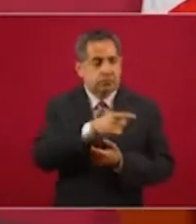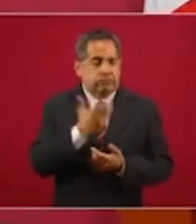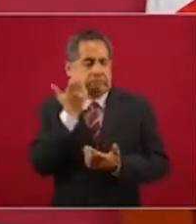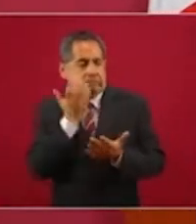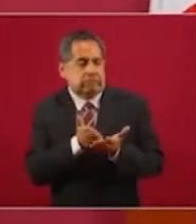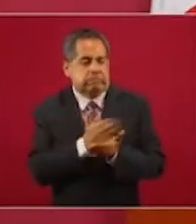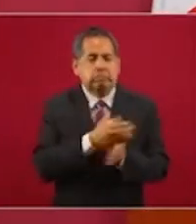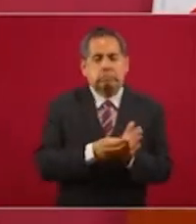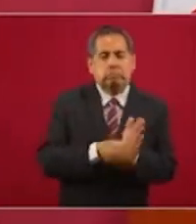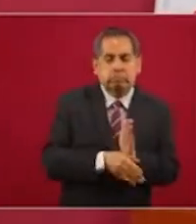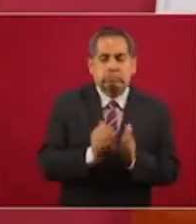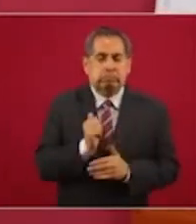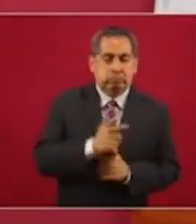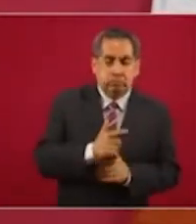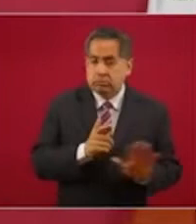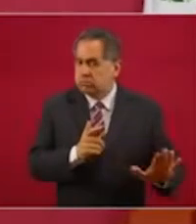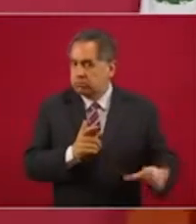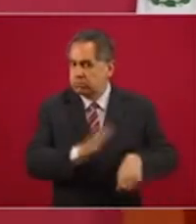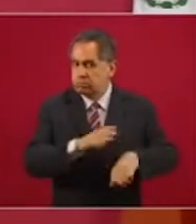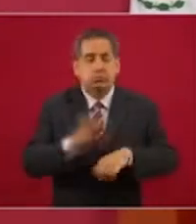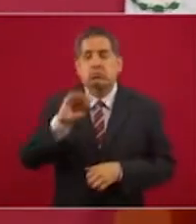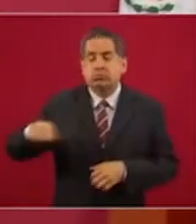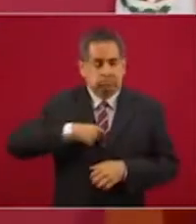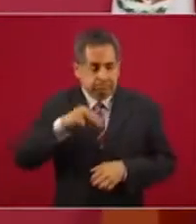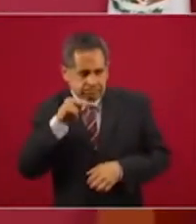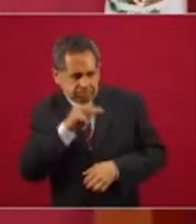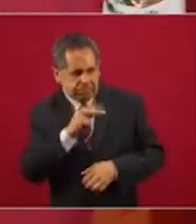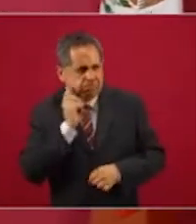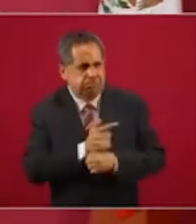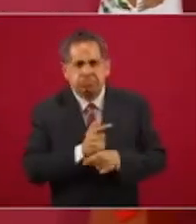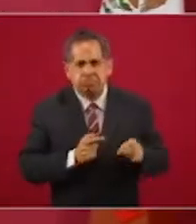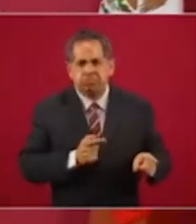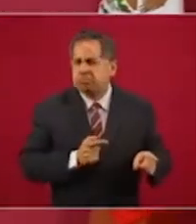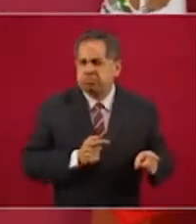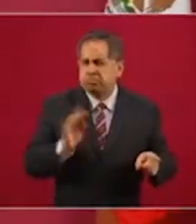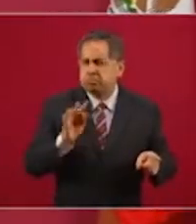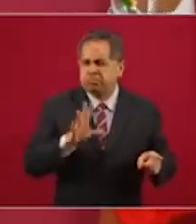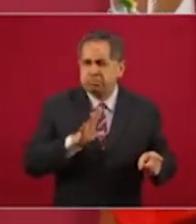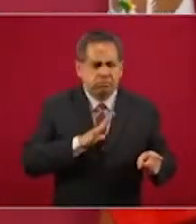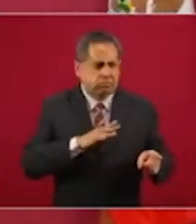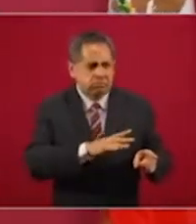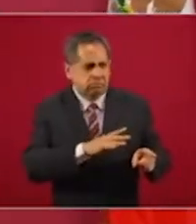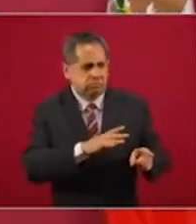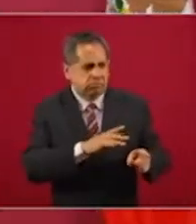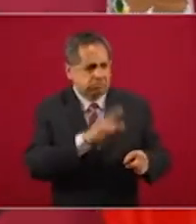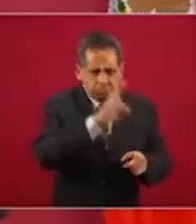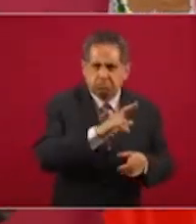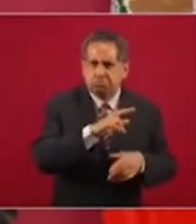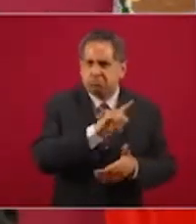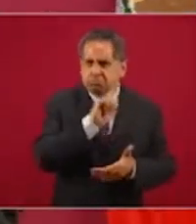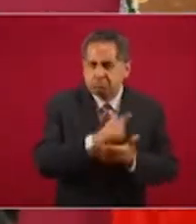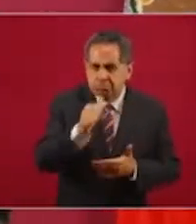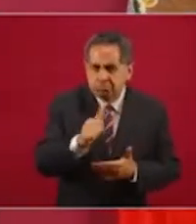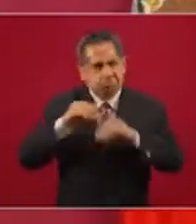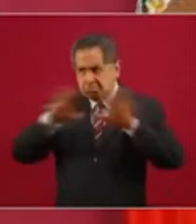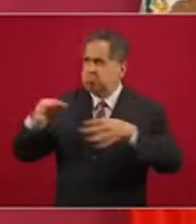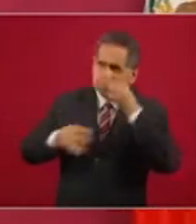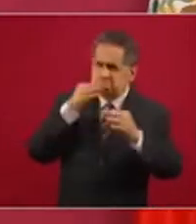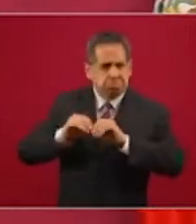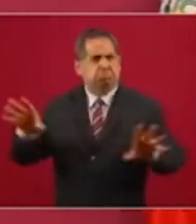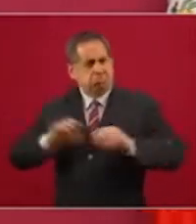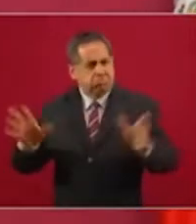desviaciones si se observa que no se está aplicando la ley que bien que